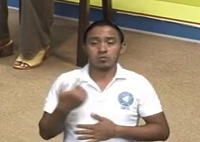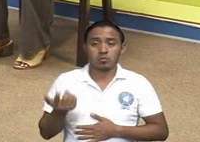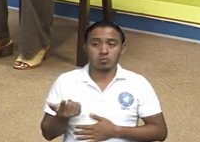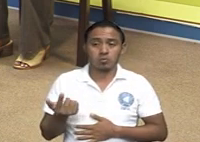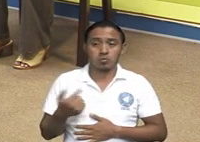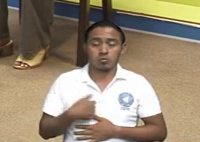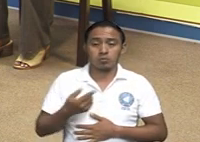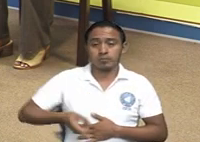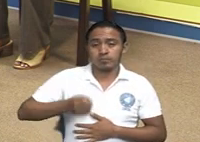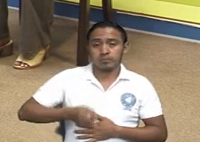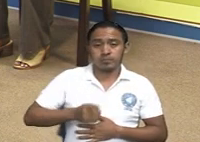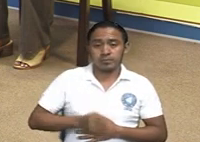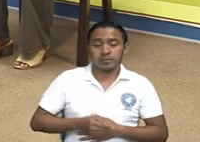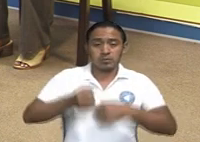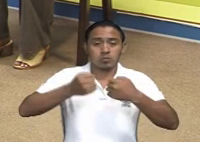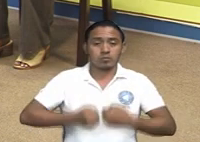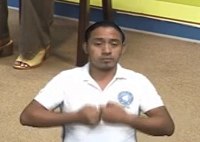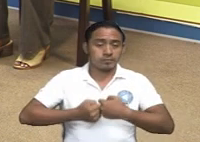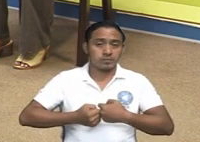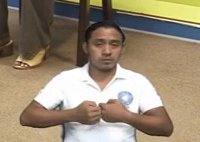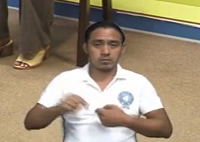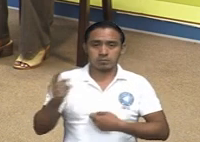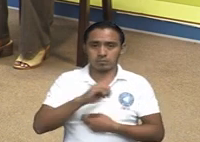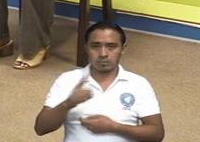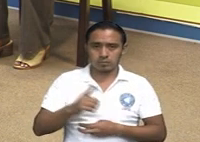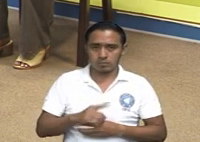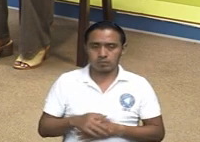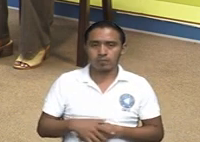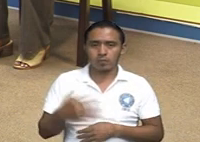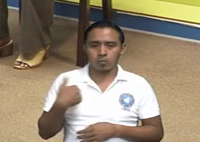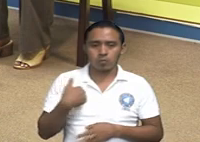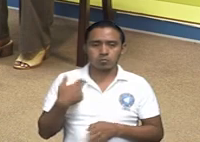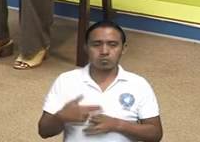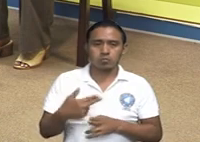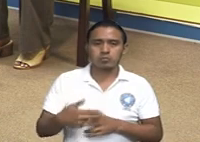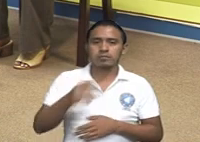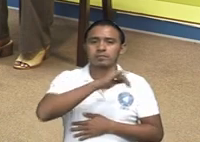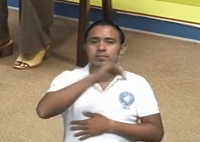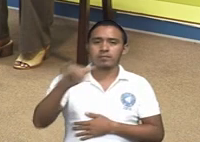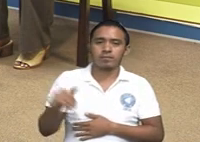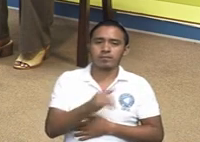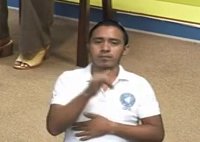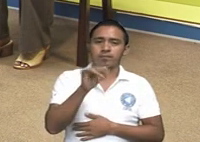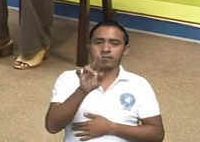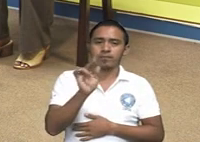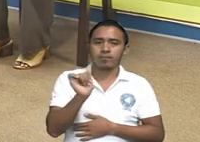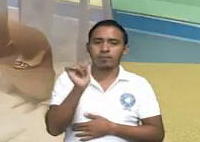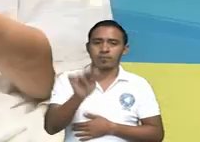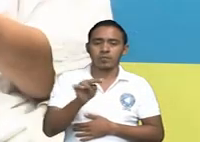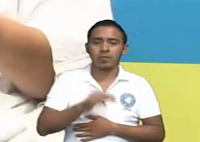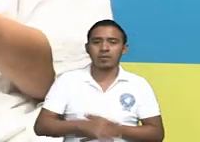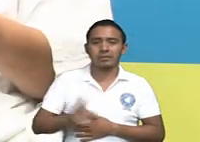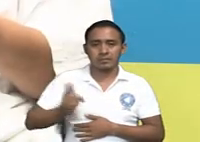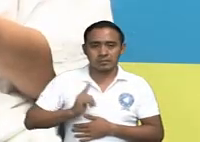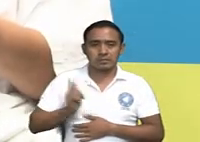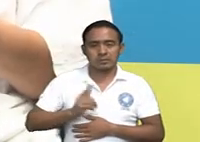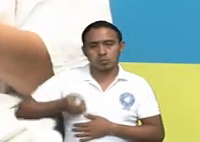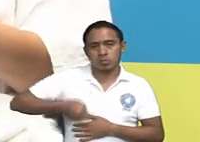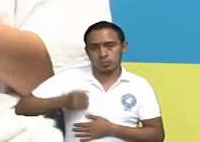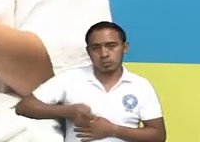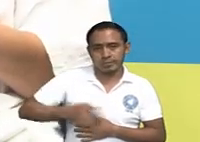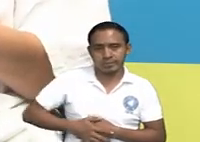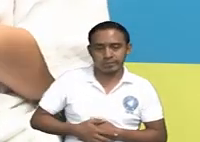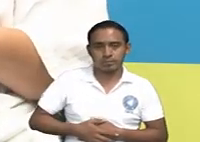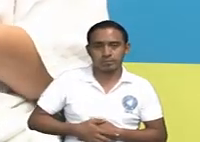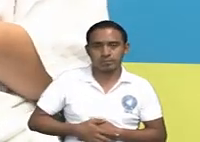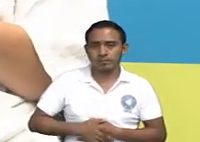que tengo pene y que soy varón. Es que me llamo Juan y tengo un pene. Y no hay